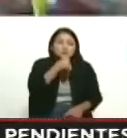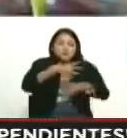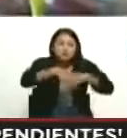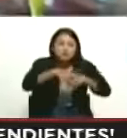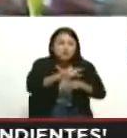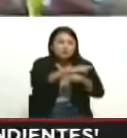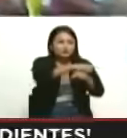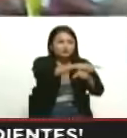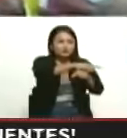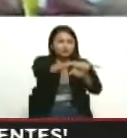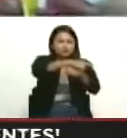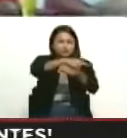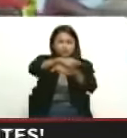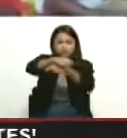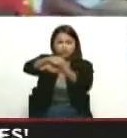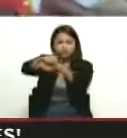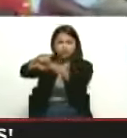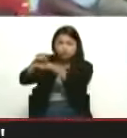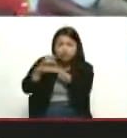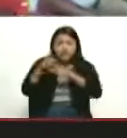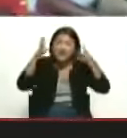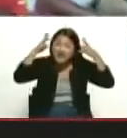la pensión.